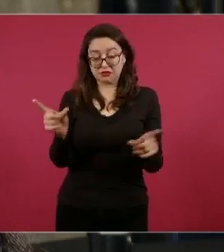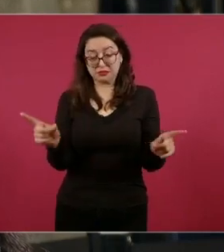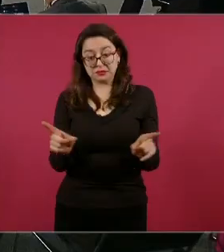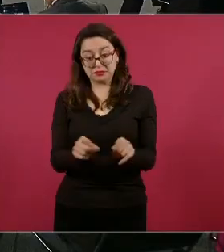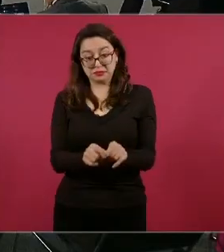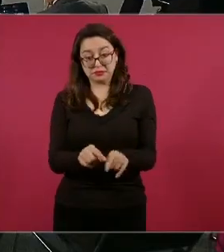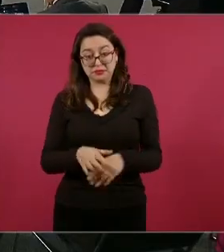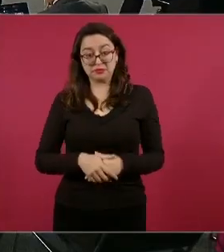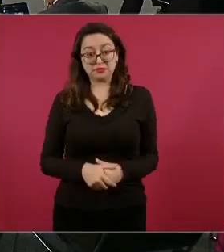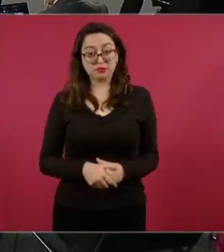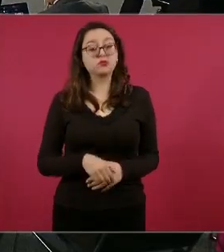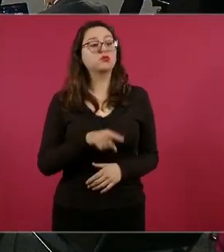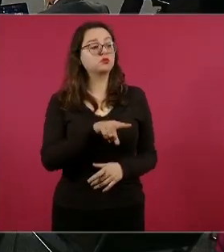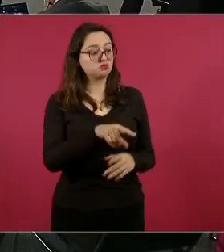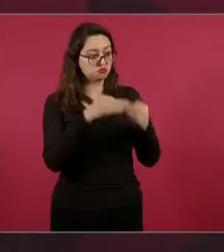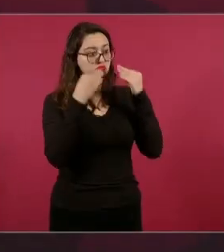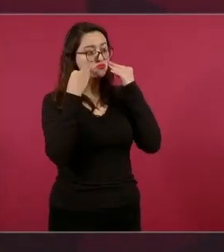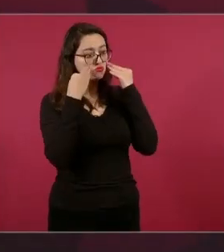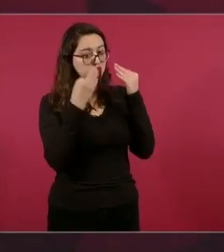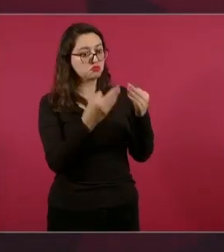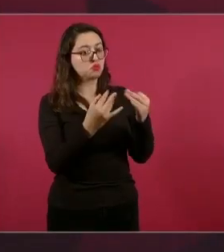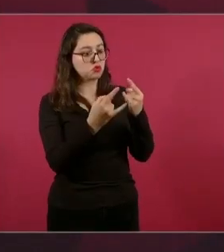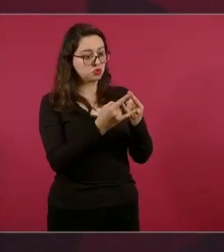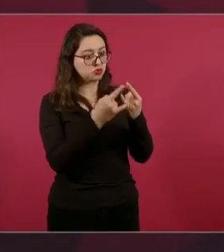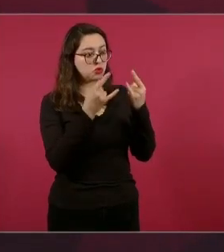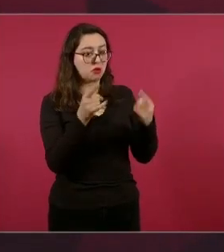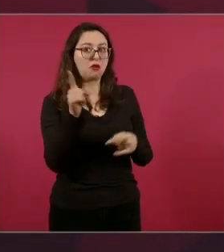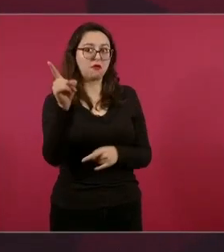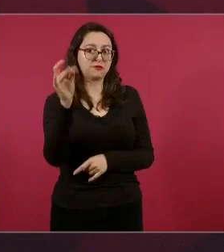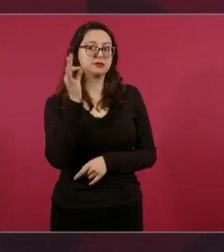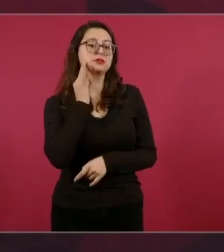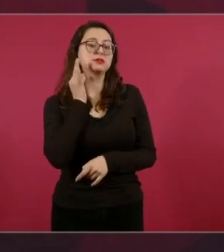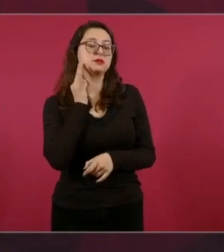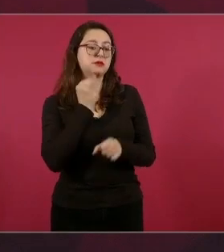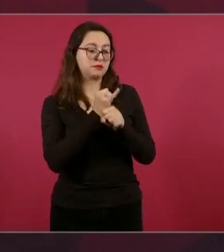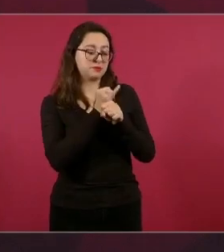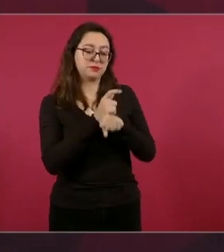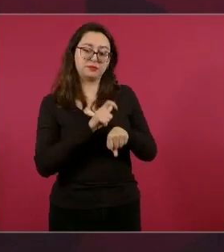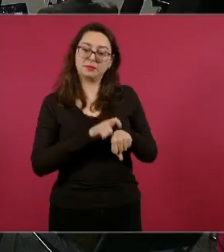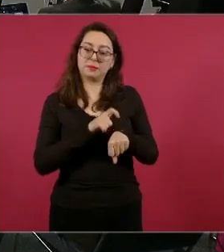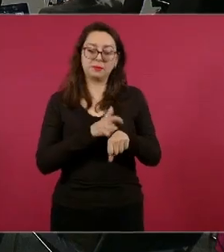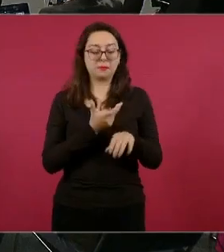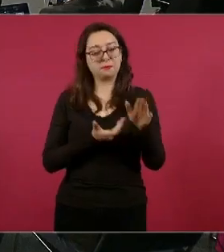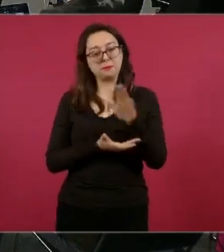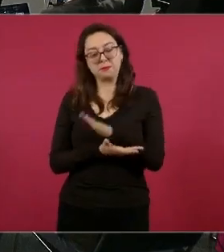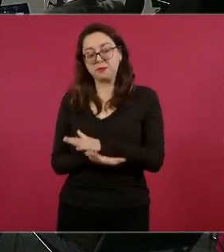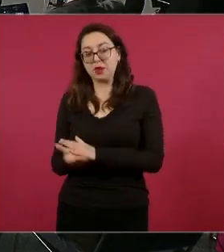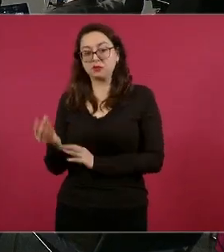presidente. Ya está tu testimonio y para la fiscalía. ¿Nos vamos a desayunar?